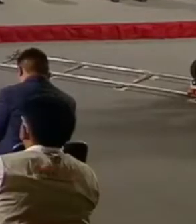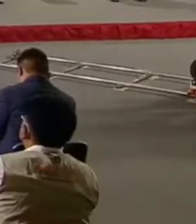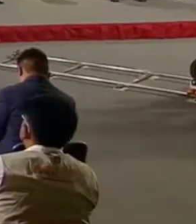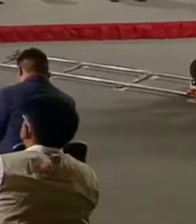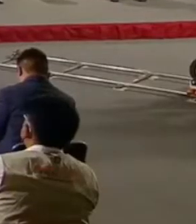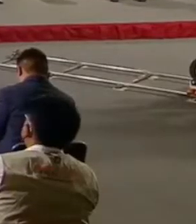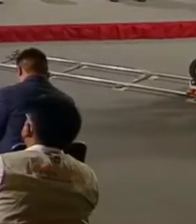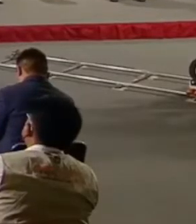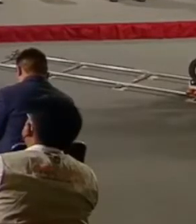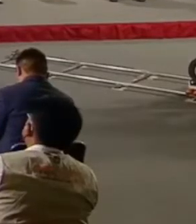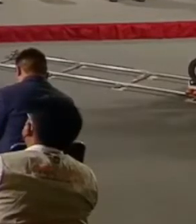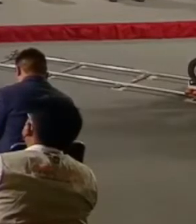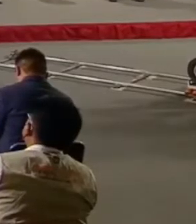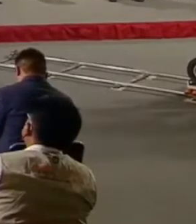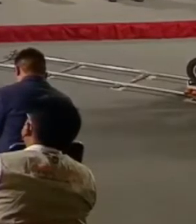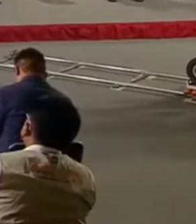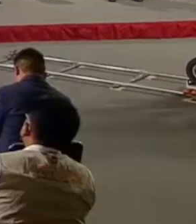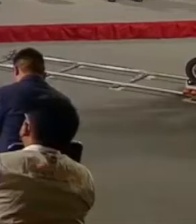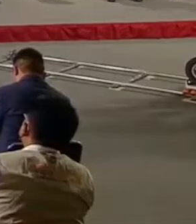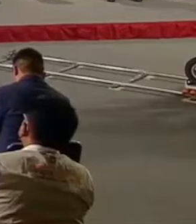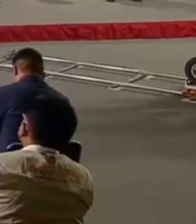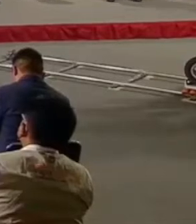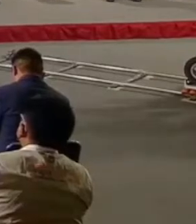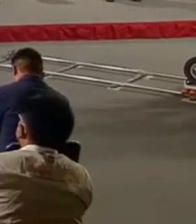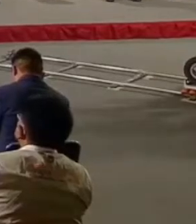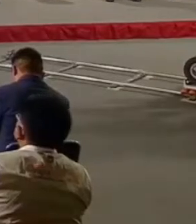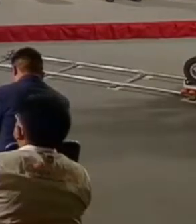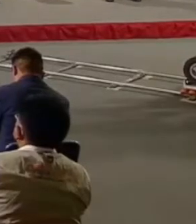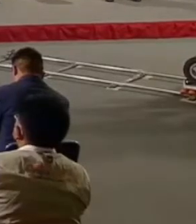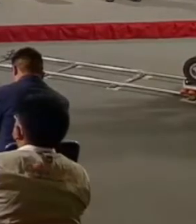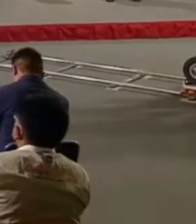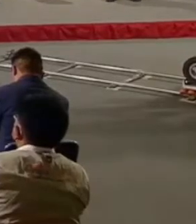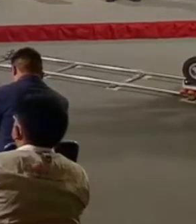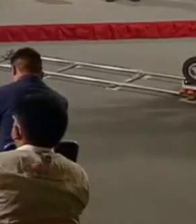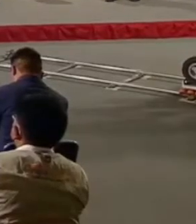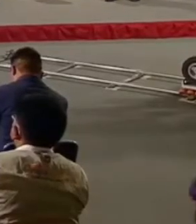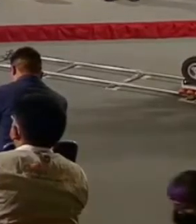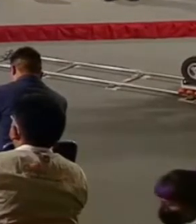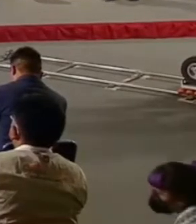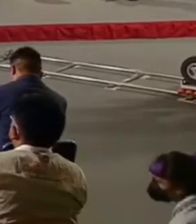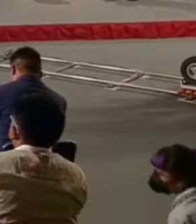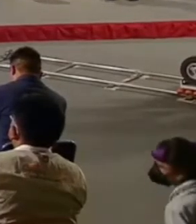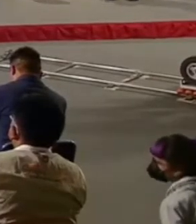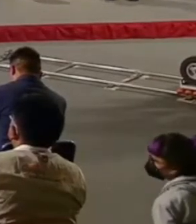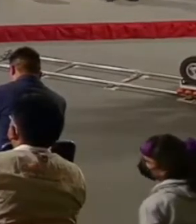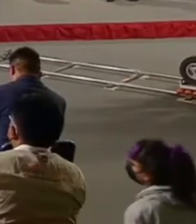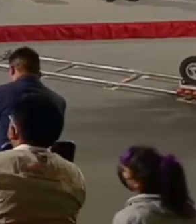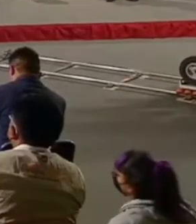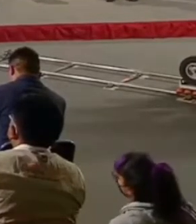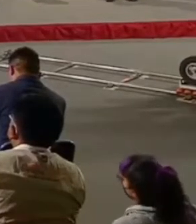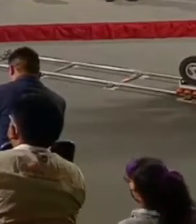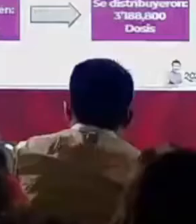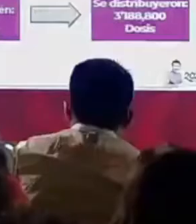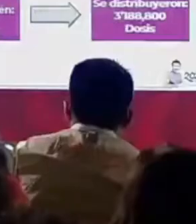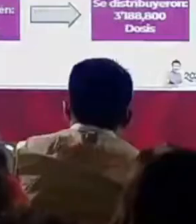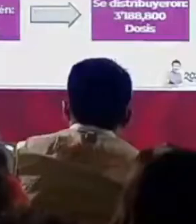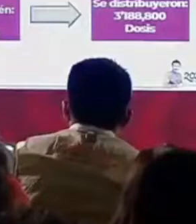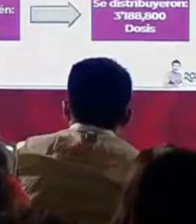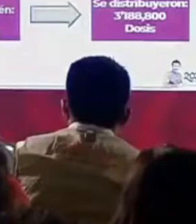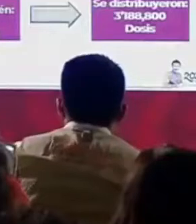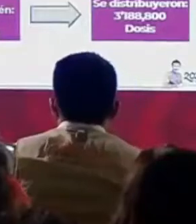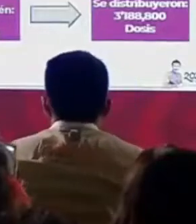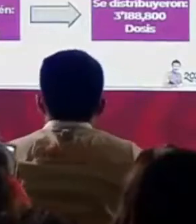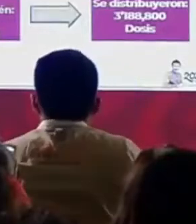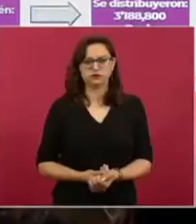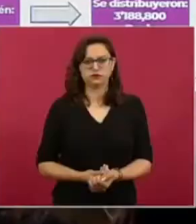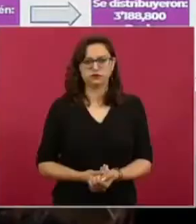de hoy vamos a hacer la distribución de lo que ya se tiene en existencia en lo que es INCAN y Birmex, de